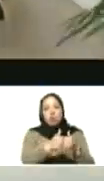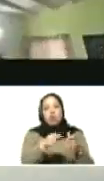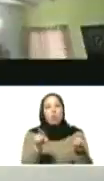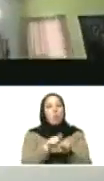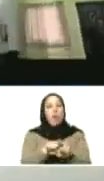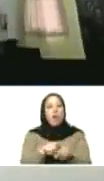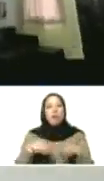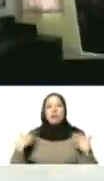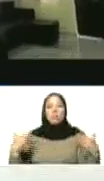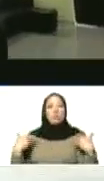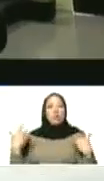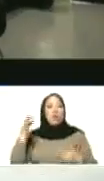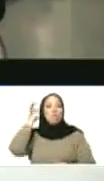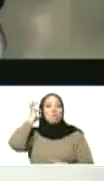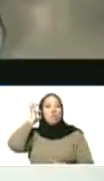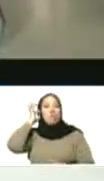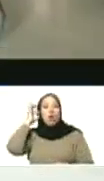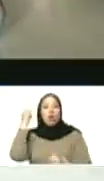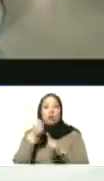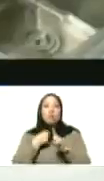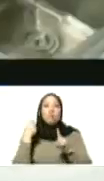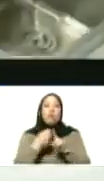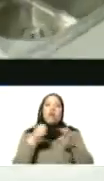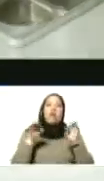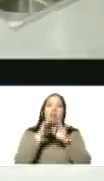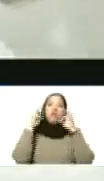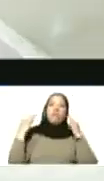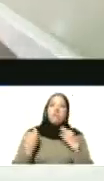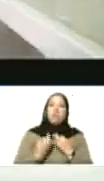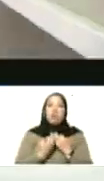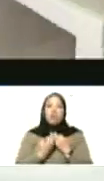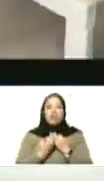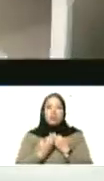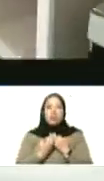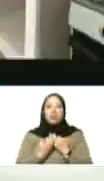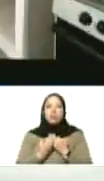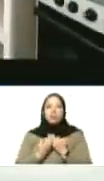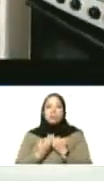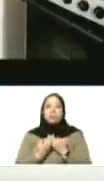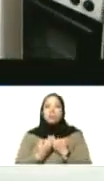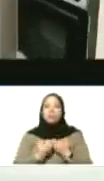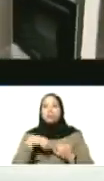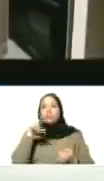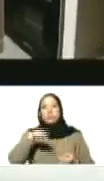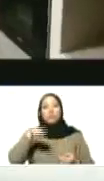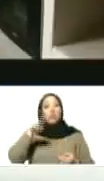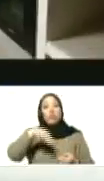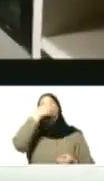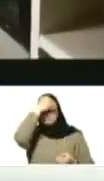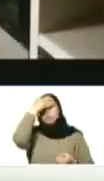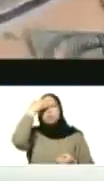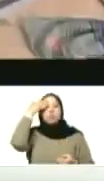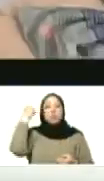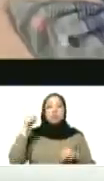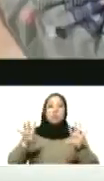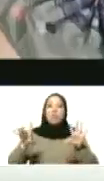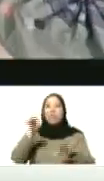mujer que se hizo cargo de una familia y que no ha olvidado y que todavía 9 años